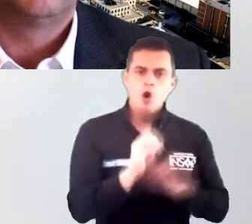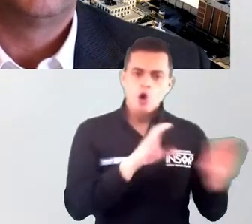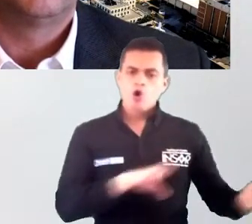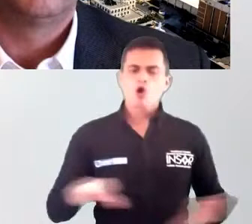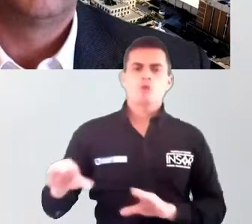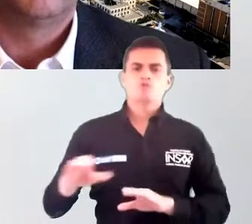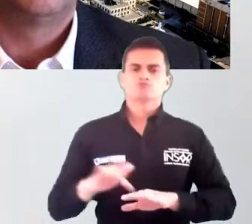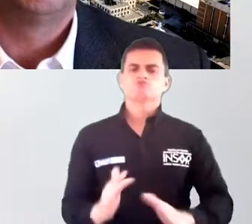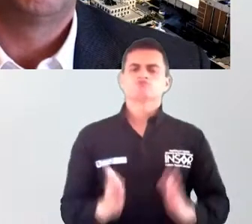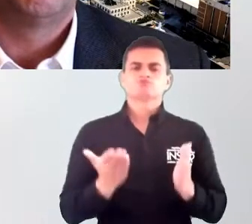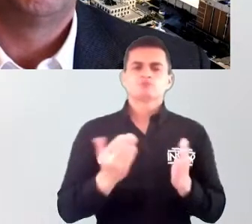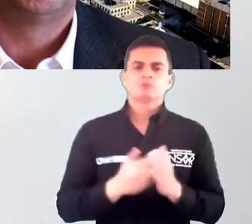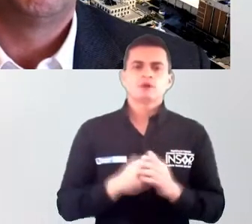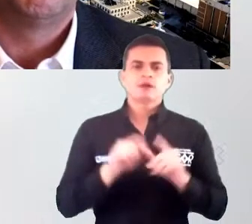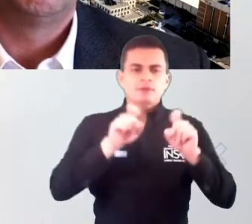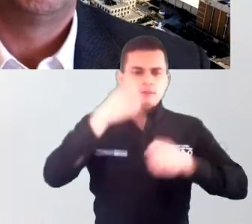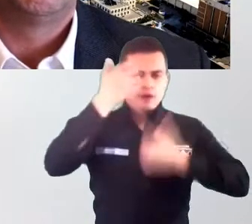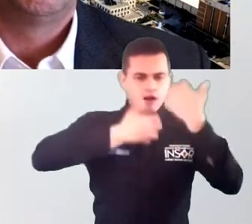aprendizajes?